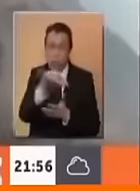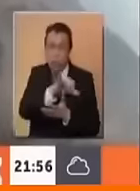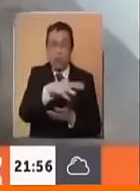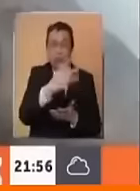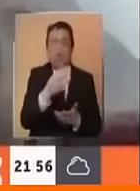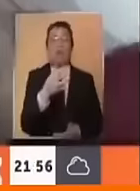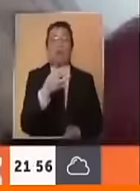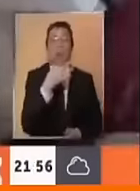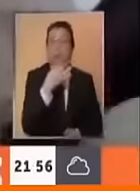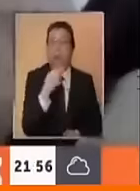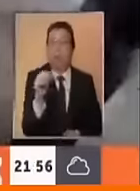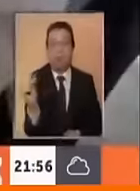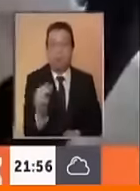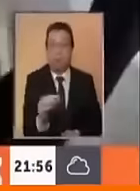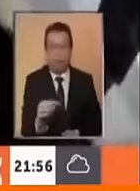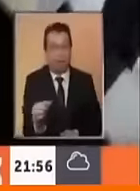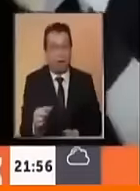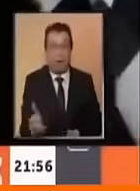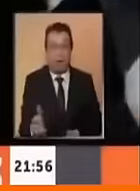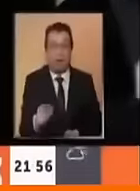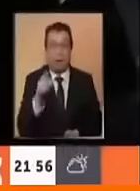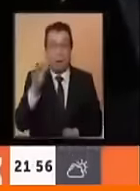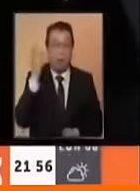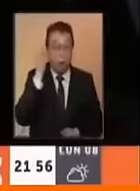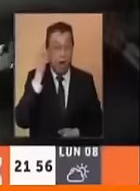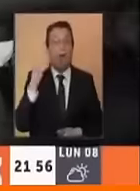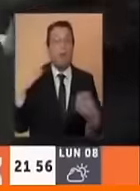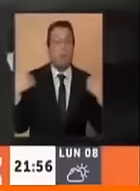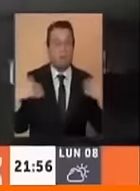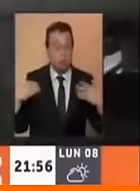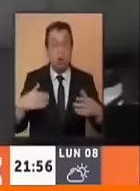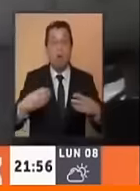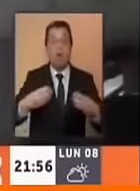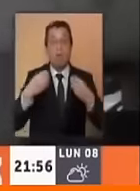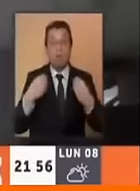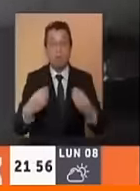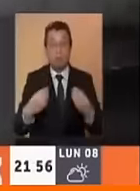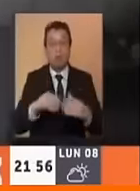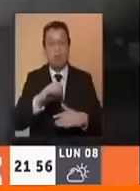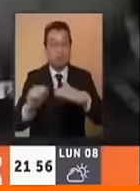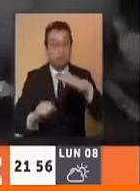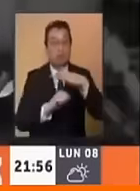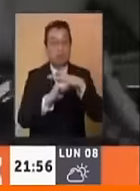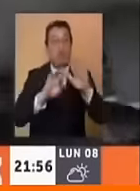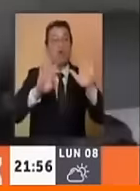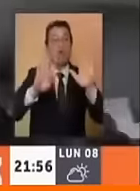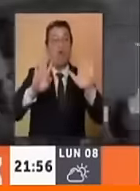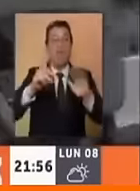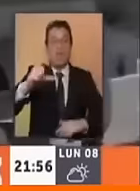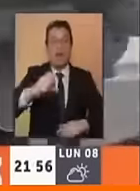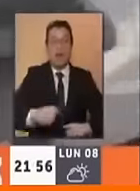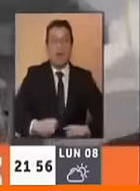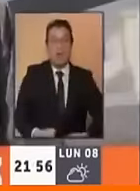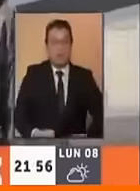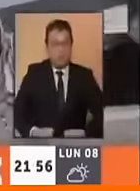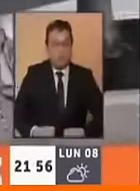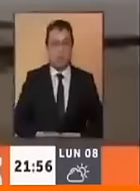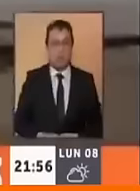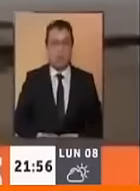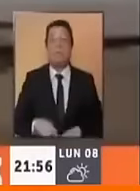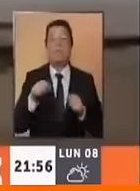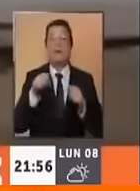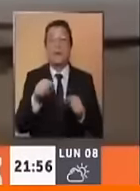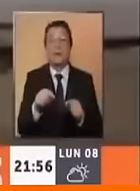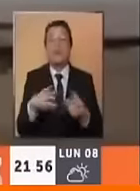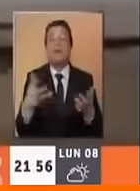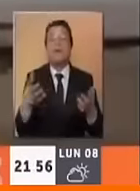simple paseo. Wow. Ella superó el ejercicio, llegando a las 9G. Hito histórico en la Fuerza Aérea. En el futuro esperamos que